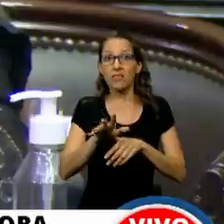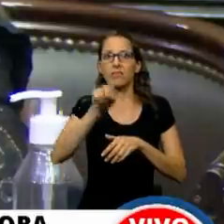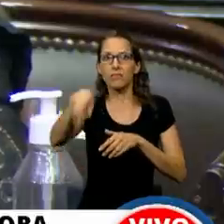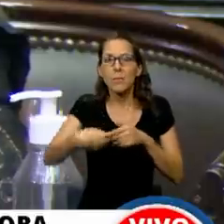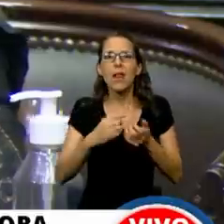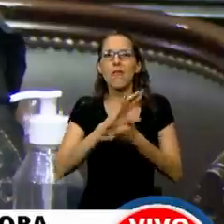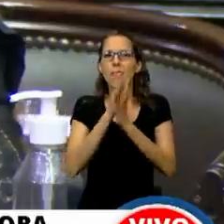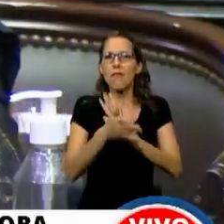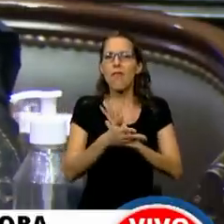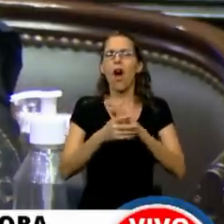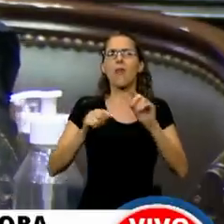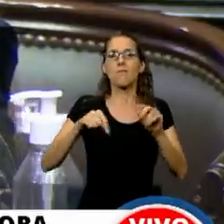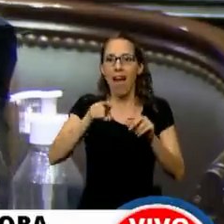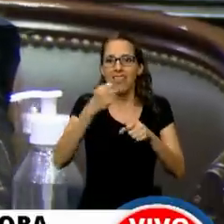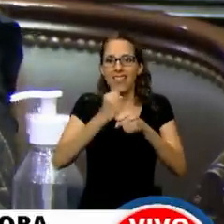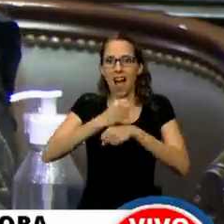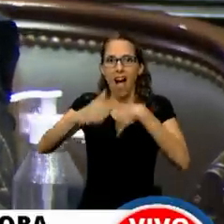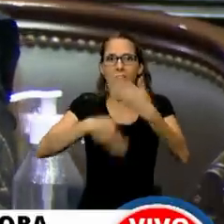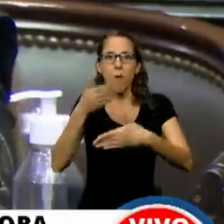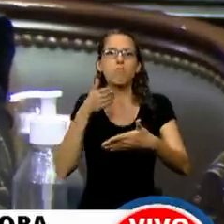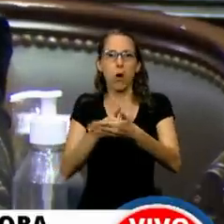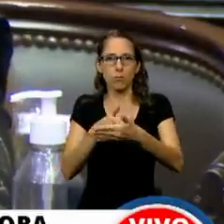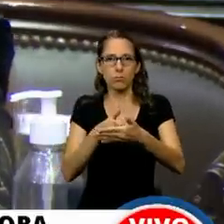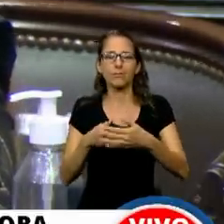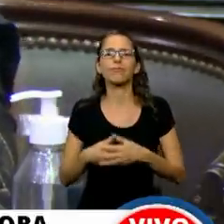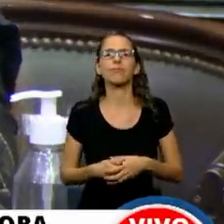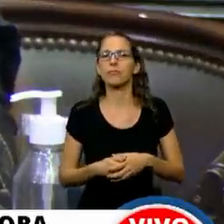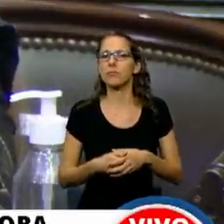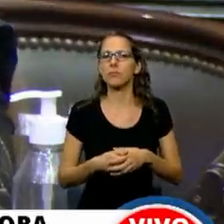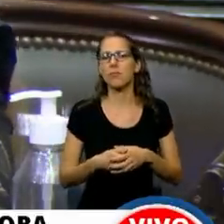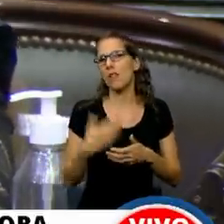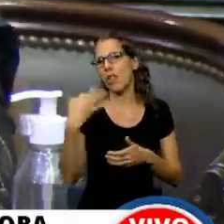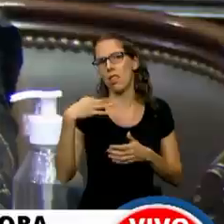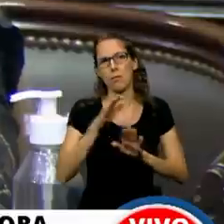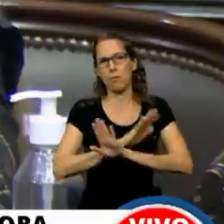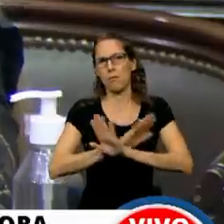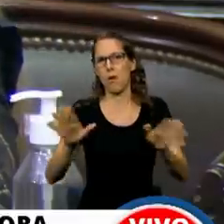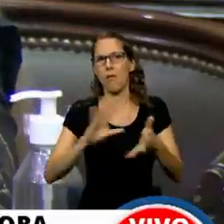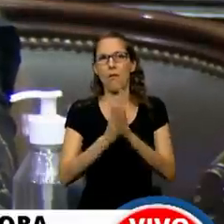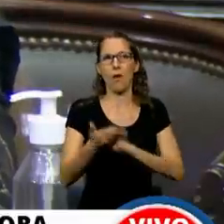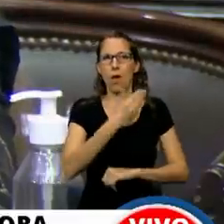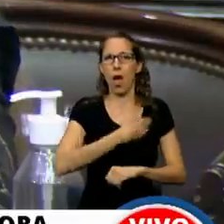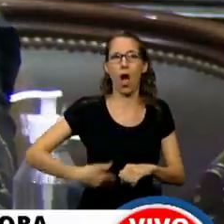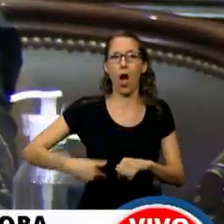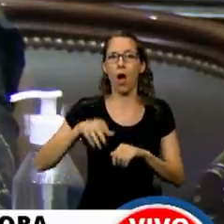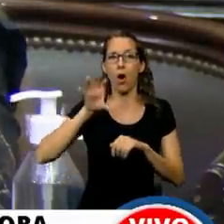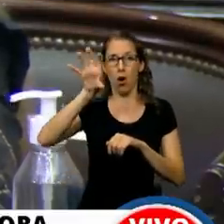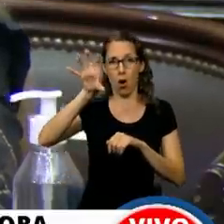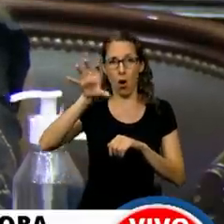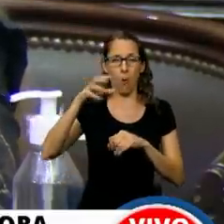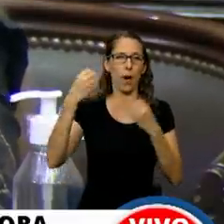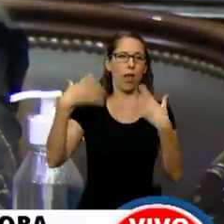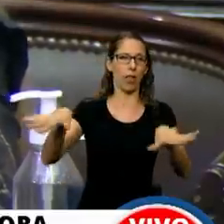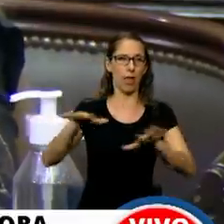círculo virtuoso que este sector genera se debe terminar con la desidia gubernamental que no que